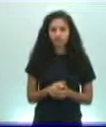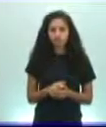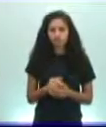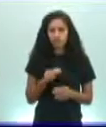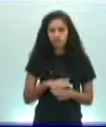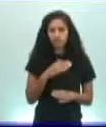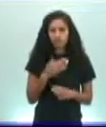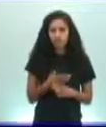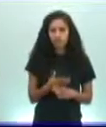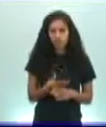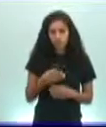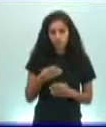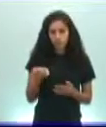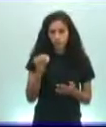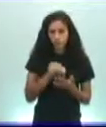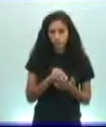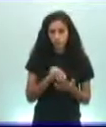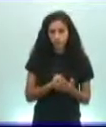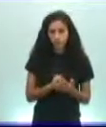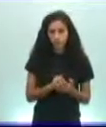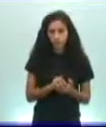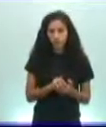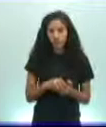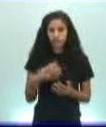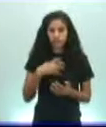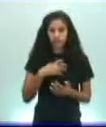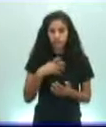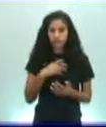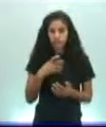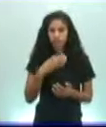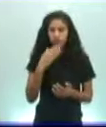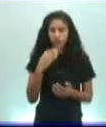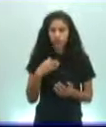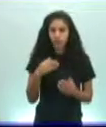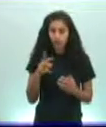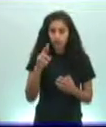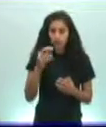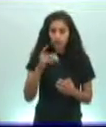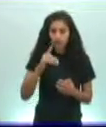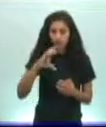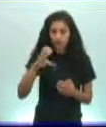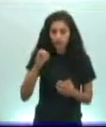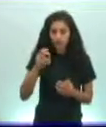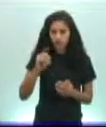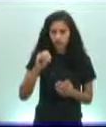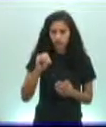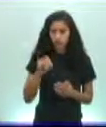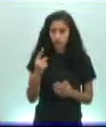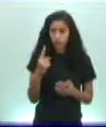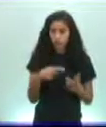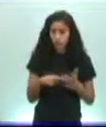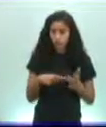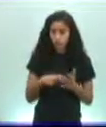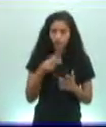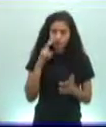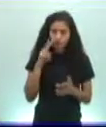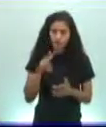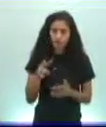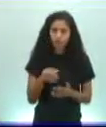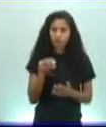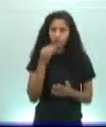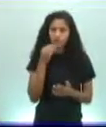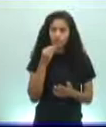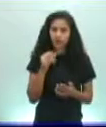Luego aplicamos que si tenemos como radicando un producto, podemos entonces hallar la raíz